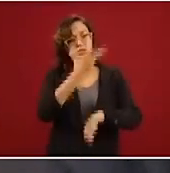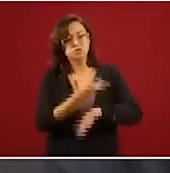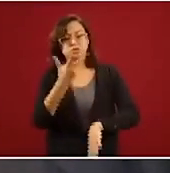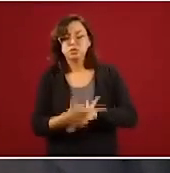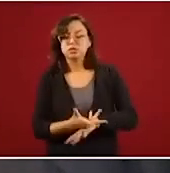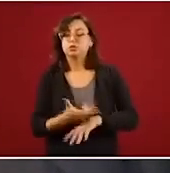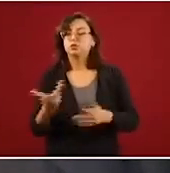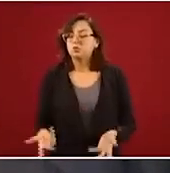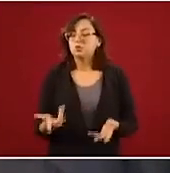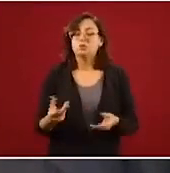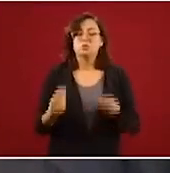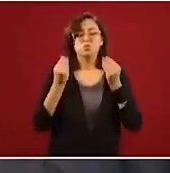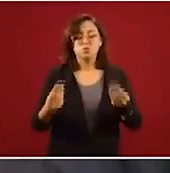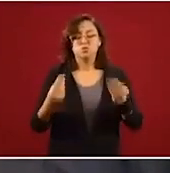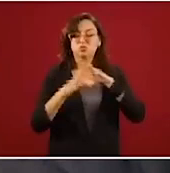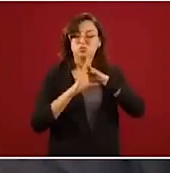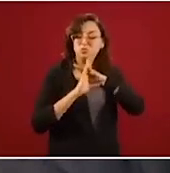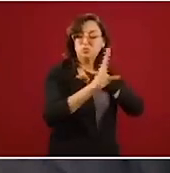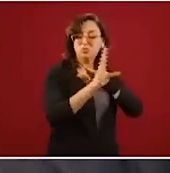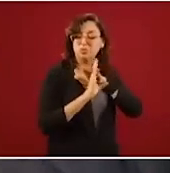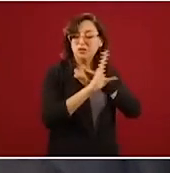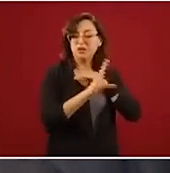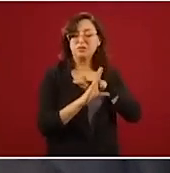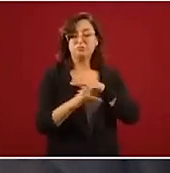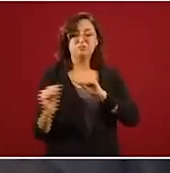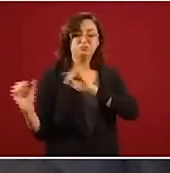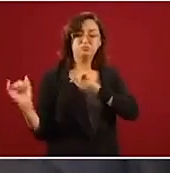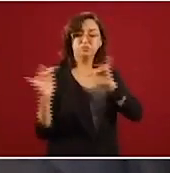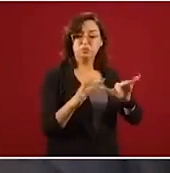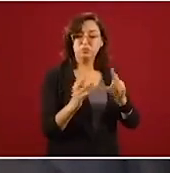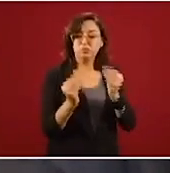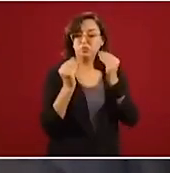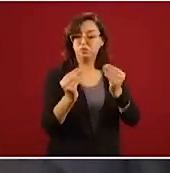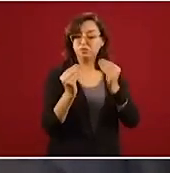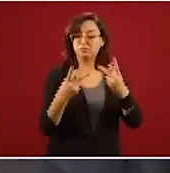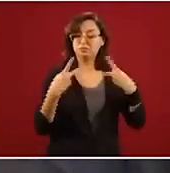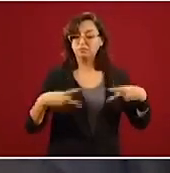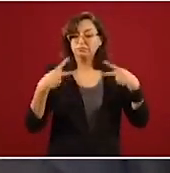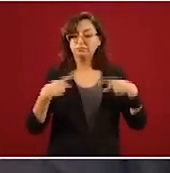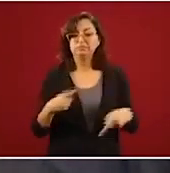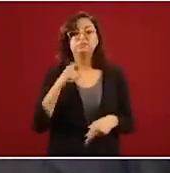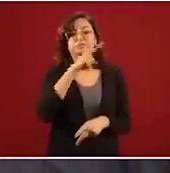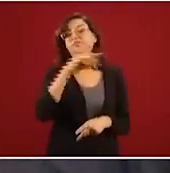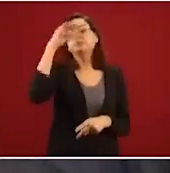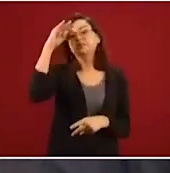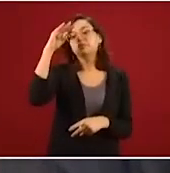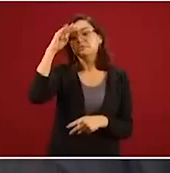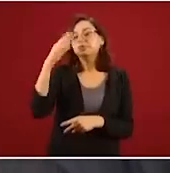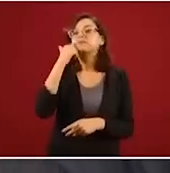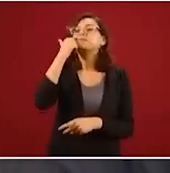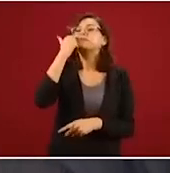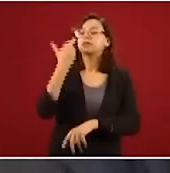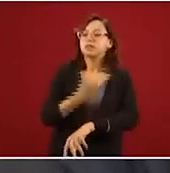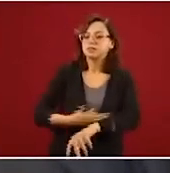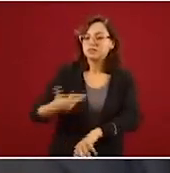migratorio de todo el mundo en la Unión Americana, reclama el poder tener sus papeles para poder vivir